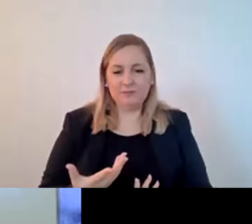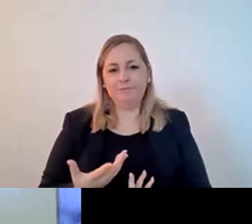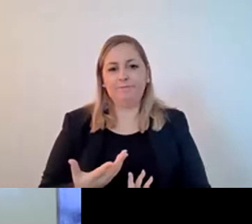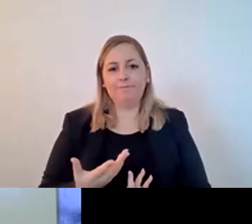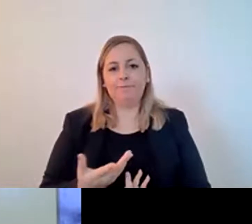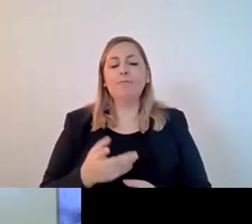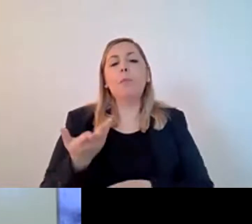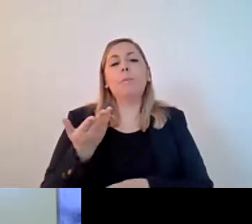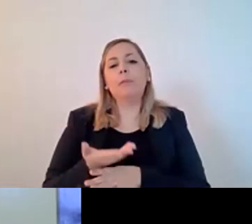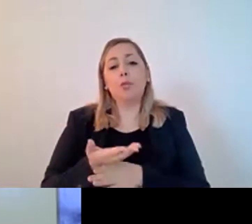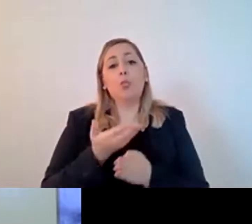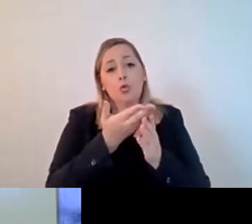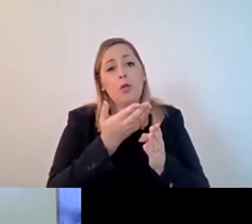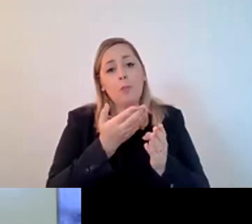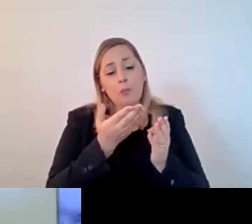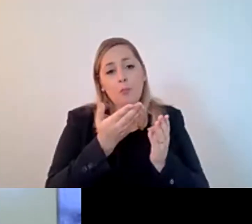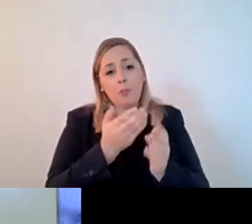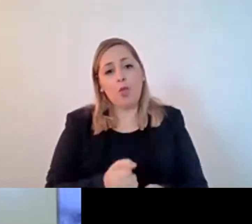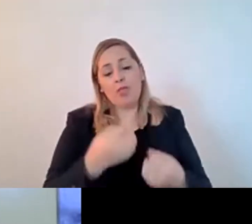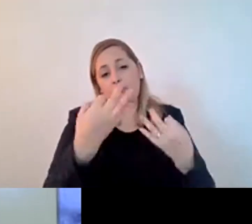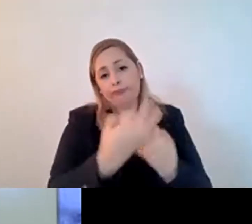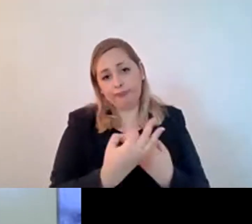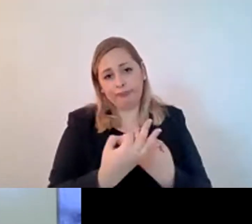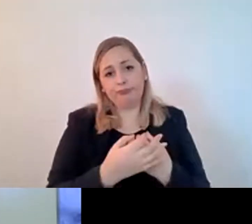nos pidió si usted le podía dar algunas recomendaciones.